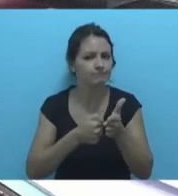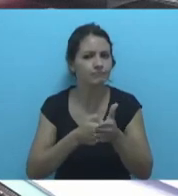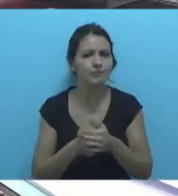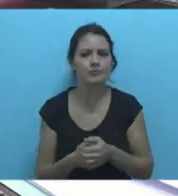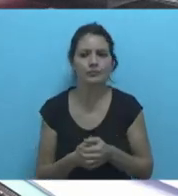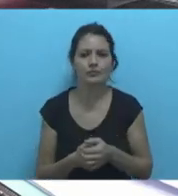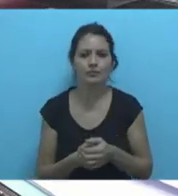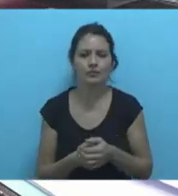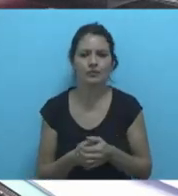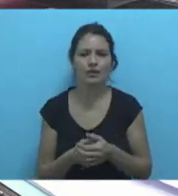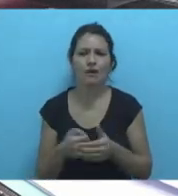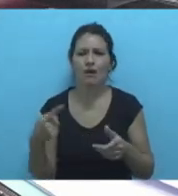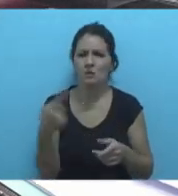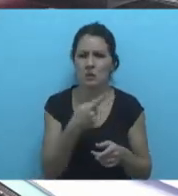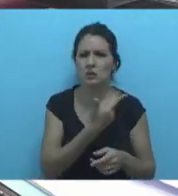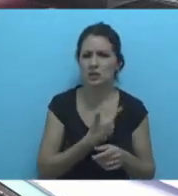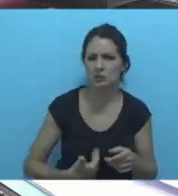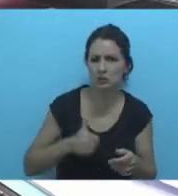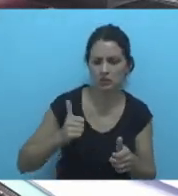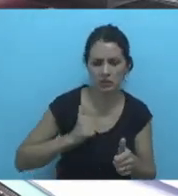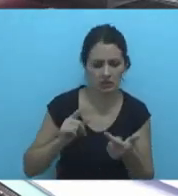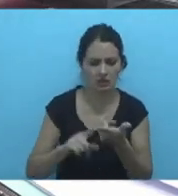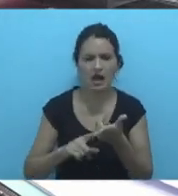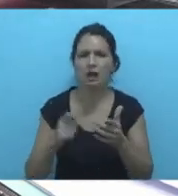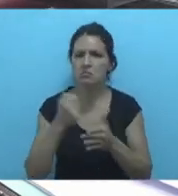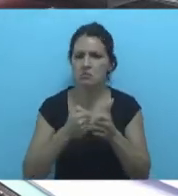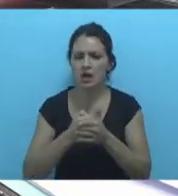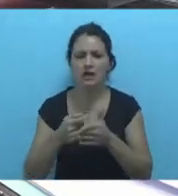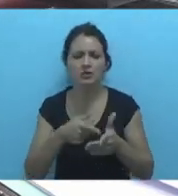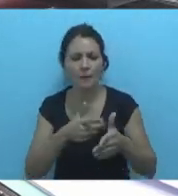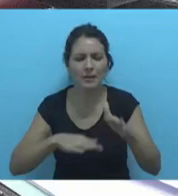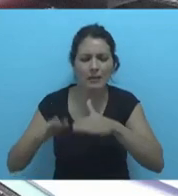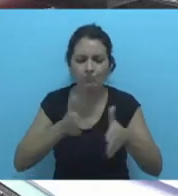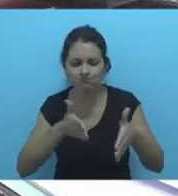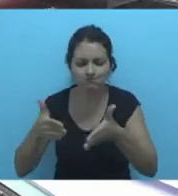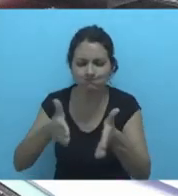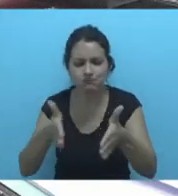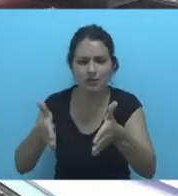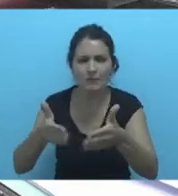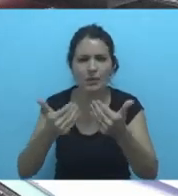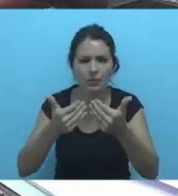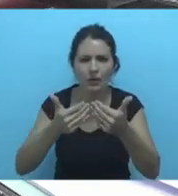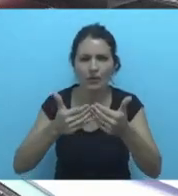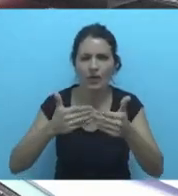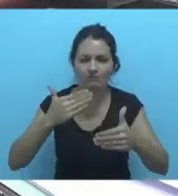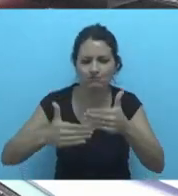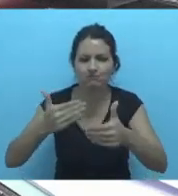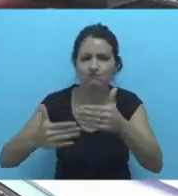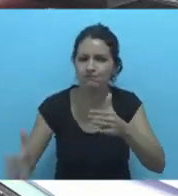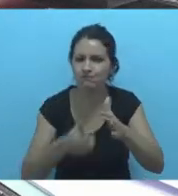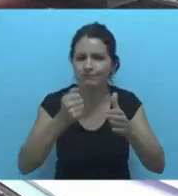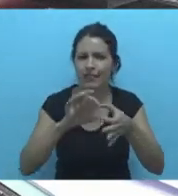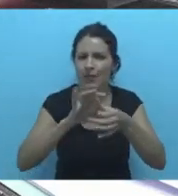democracia, combatieron a las dictaduras, a los golpes de Estado, construyeron caminos posibles para poder generar procesos